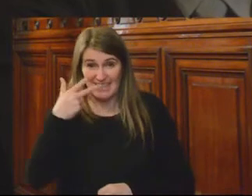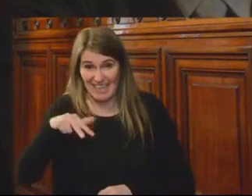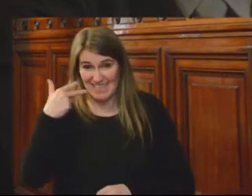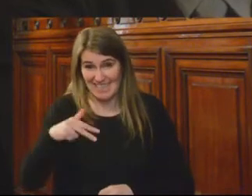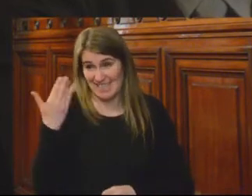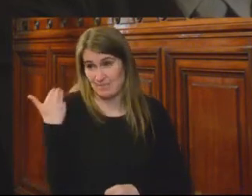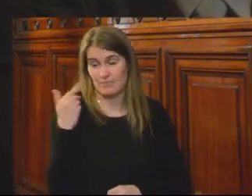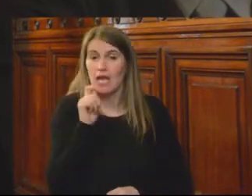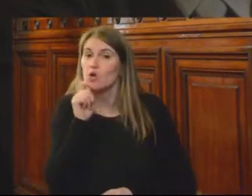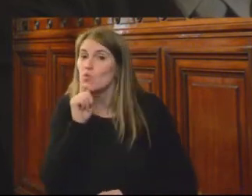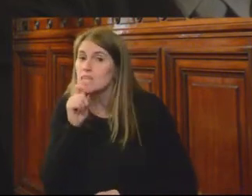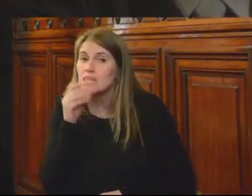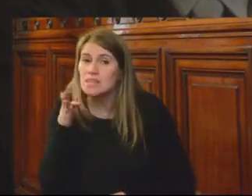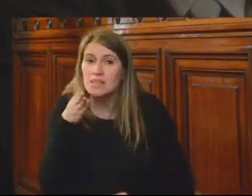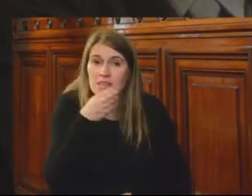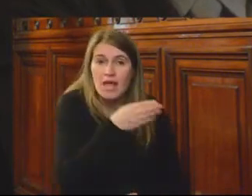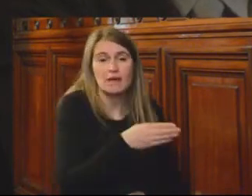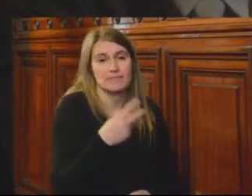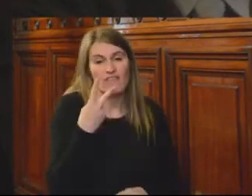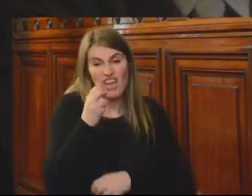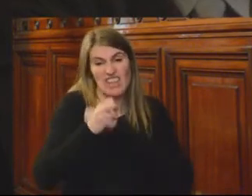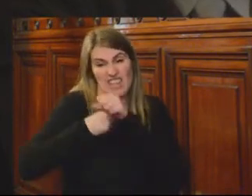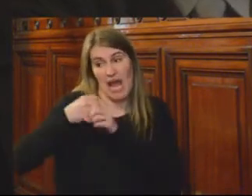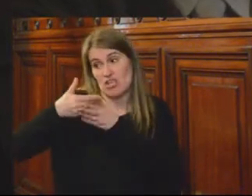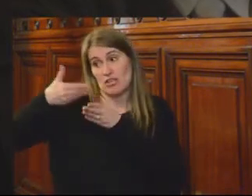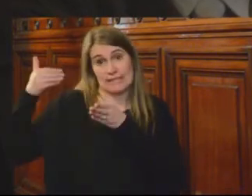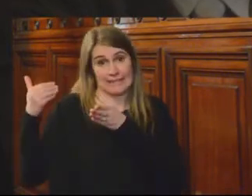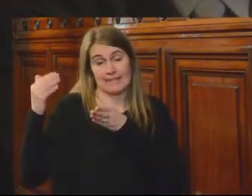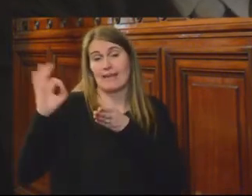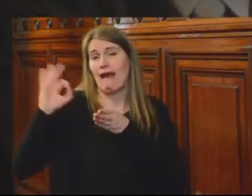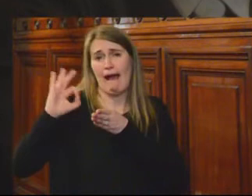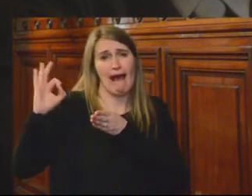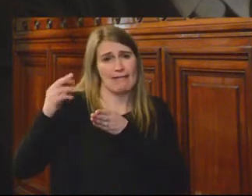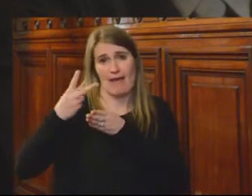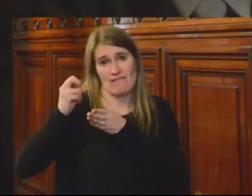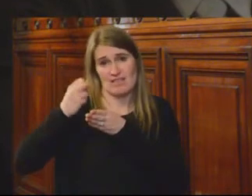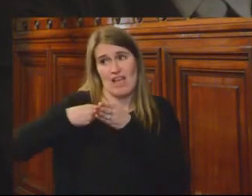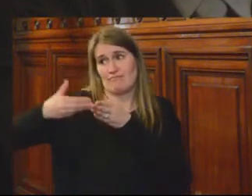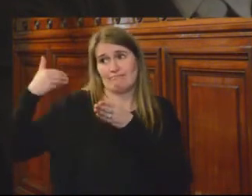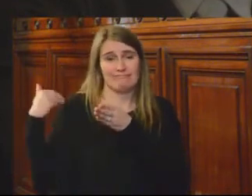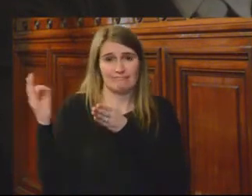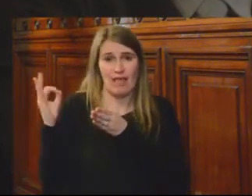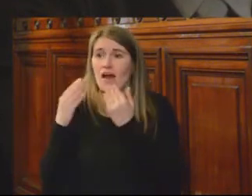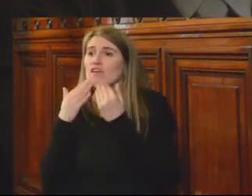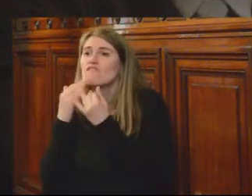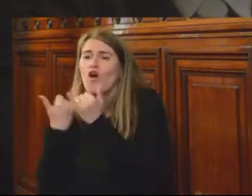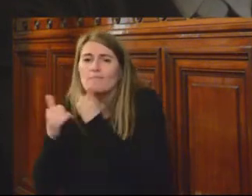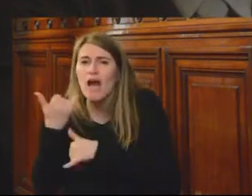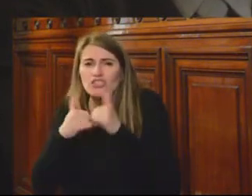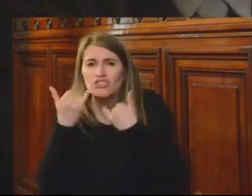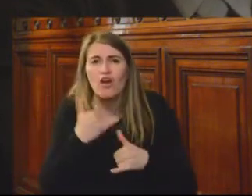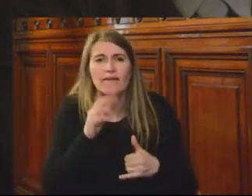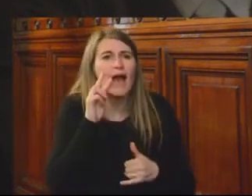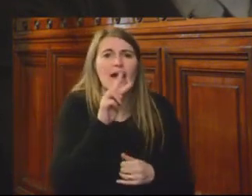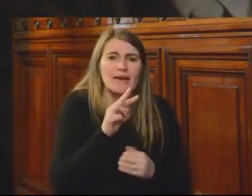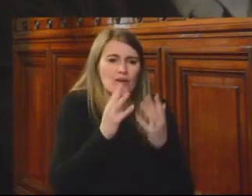segunda encuesta nacional de juventudes, luego de 20 años donde el Estado no implementó un instrumento para recabar información para la formulación de la política